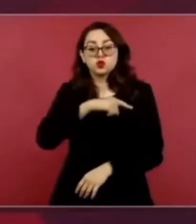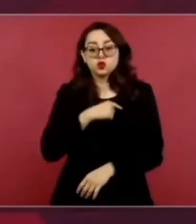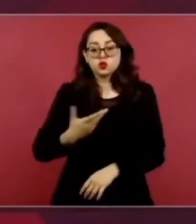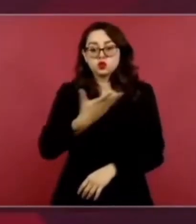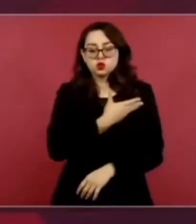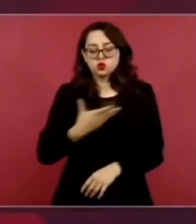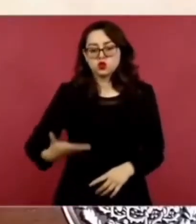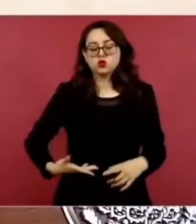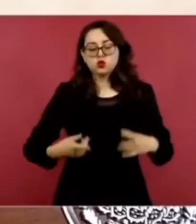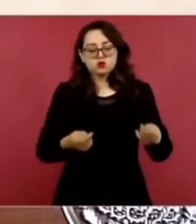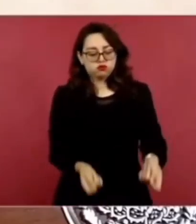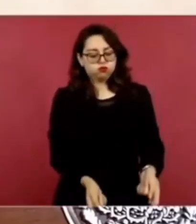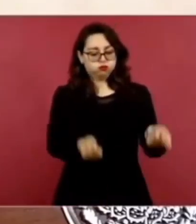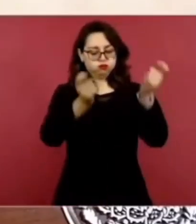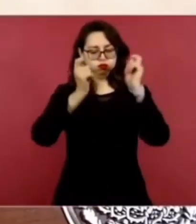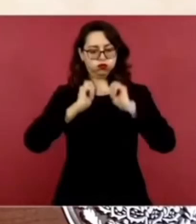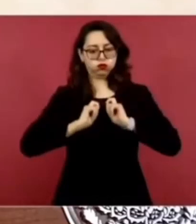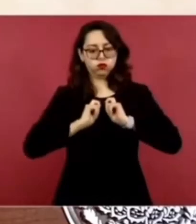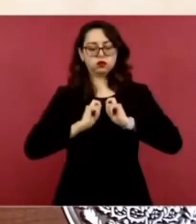infiltraciones